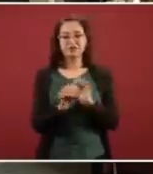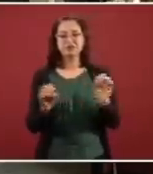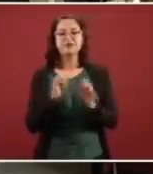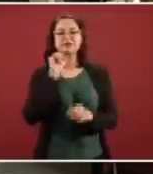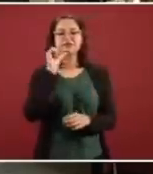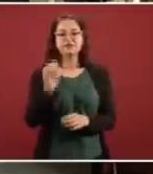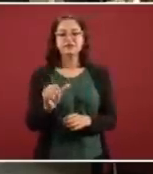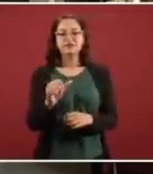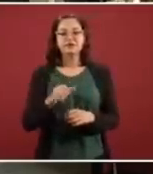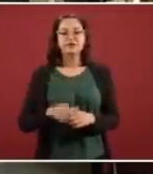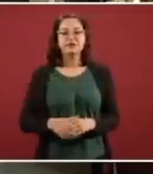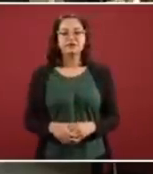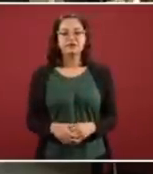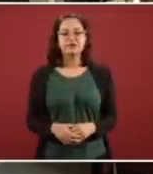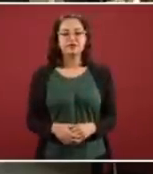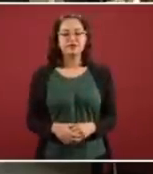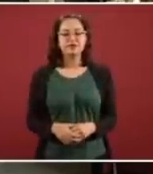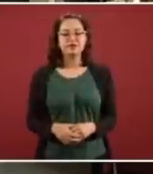que